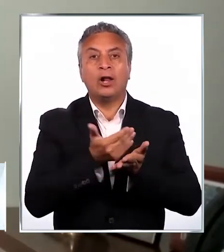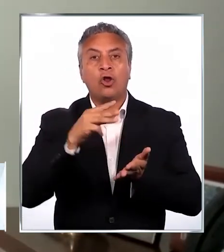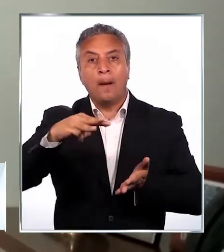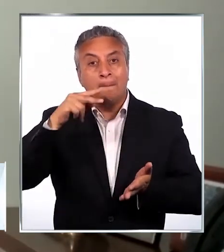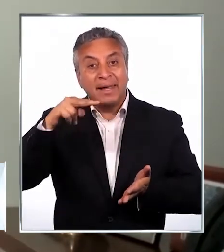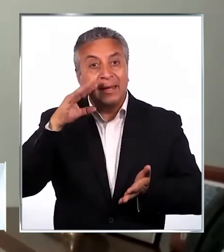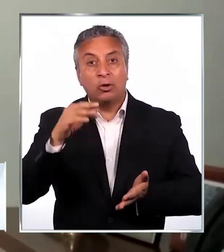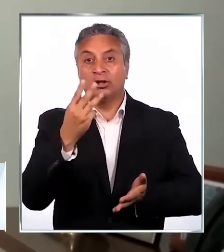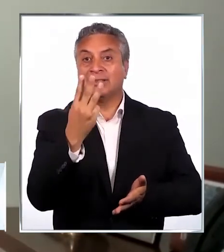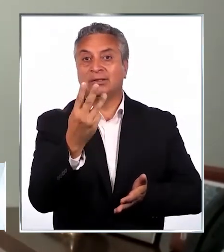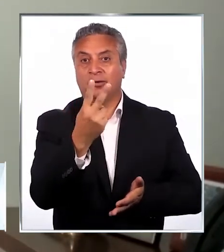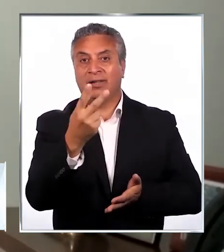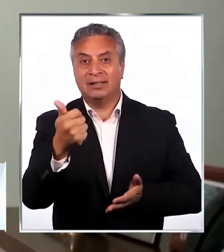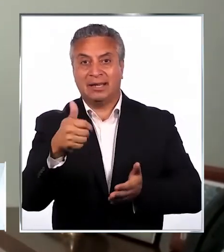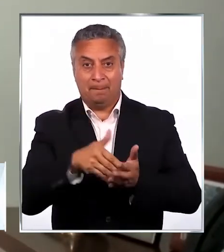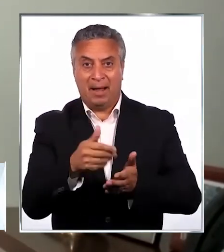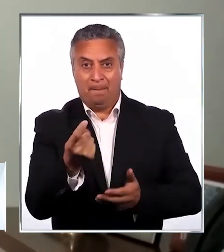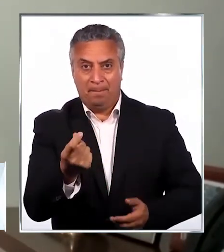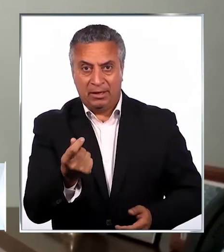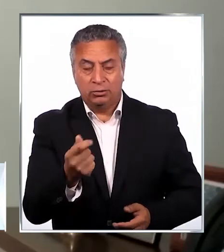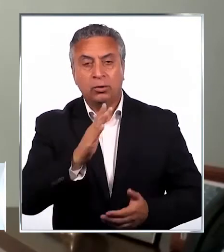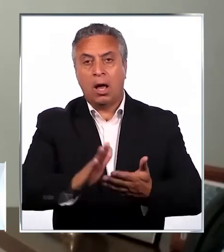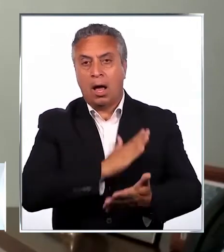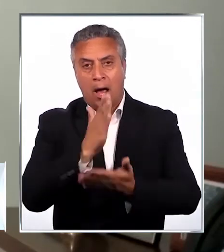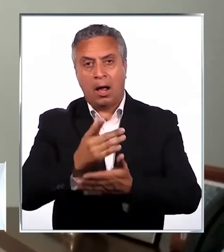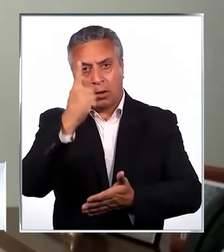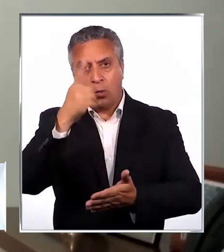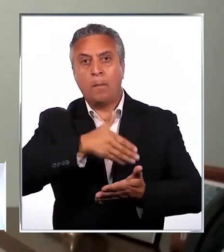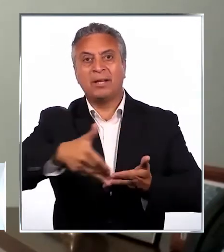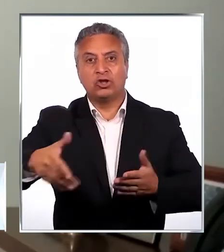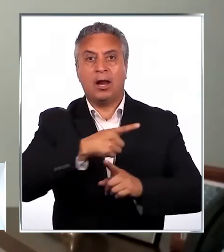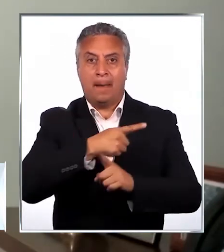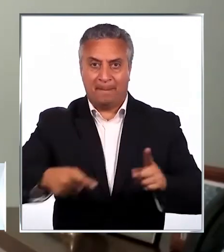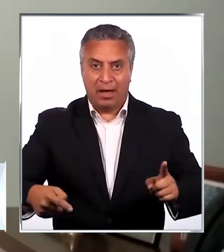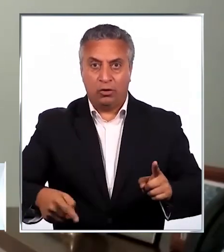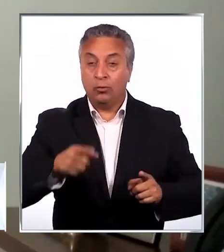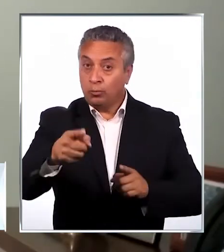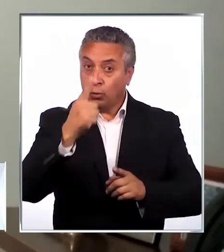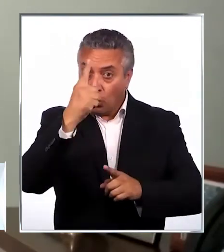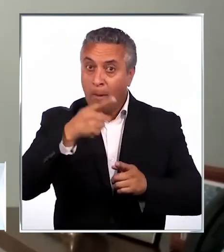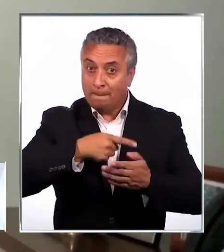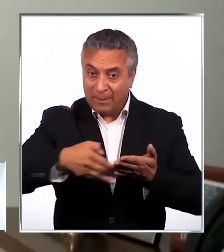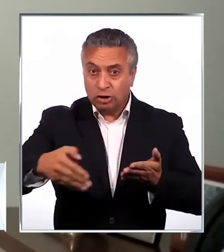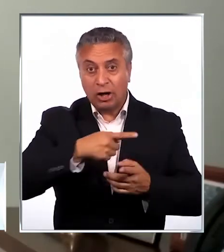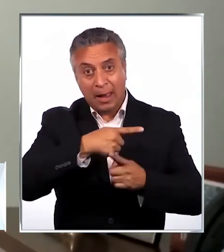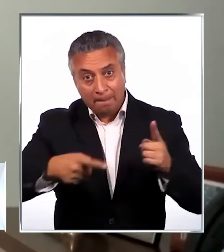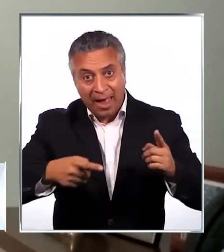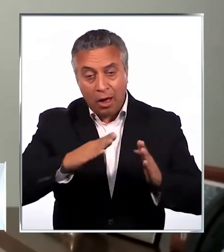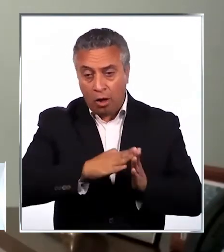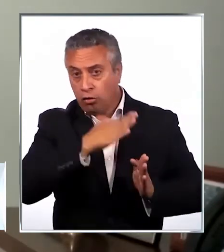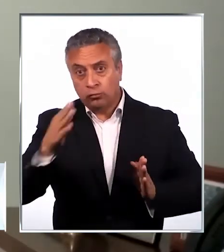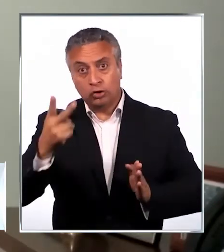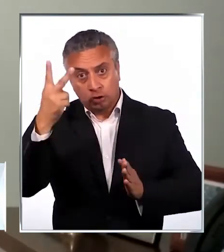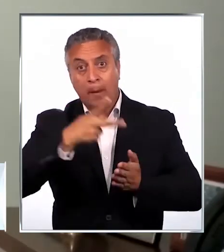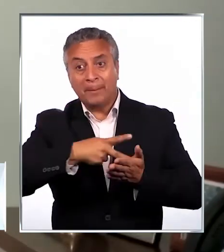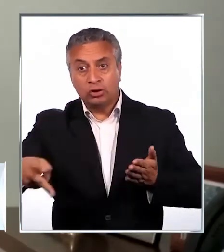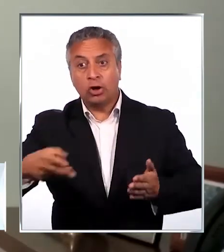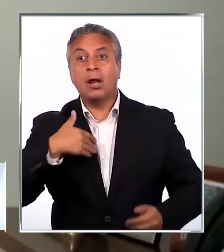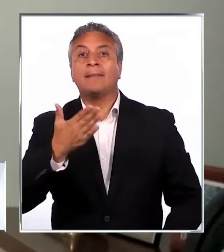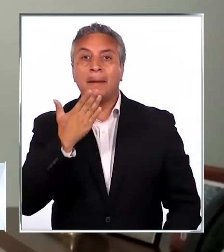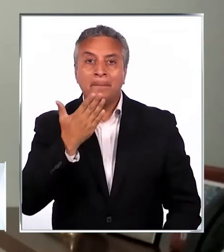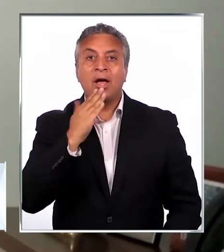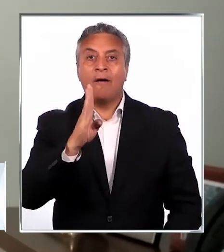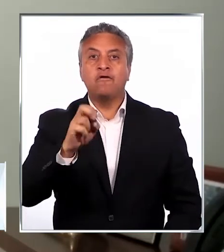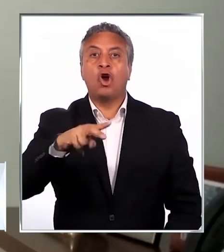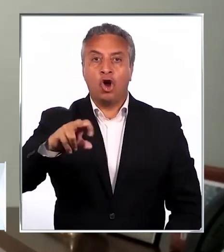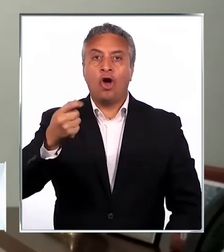sueldo mínimo de 326.000 pesos hasta 1,5 millones de pesos. Y entre 1,5 millones de pesos y 2 millones de pesos brutos, yo también